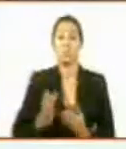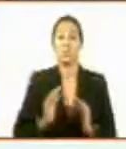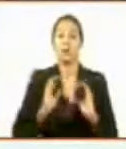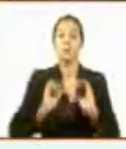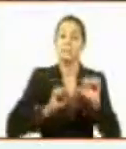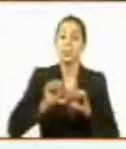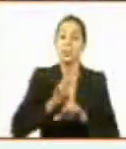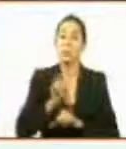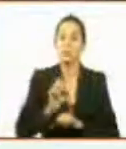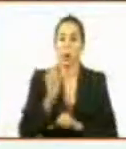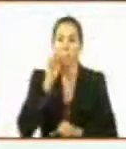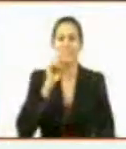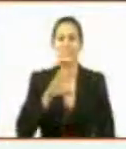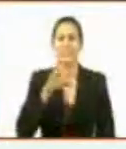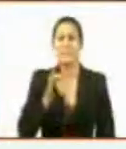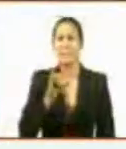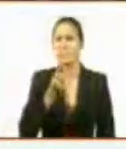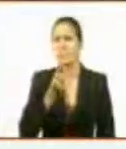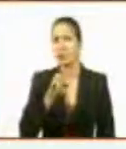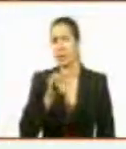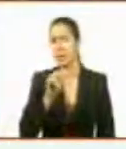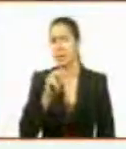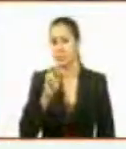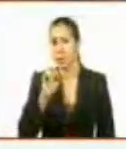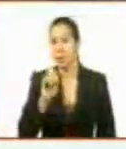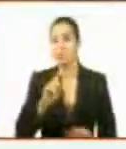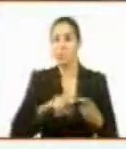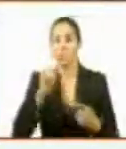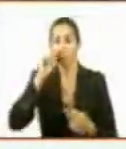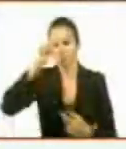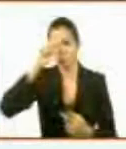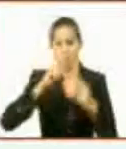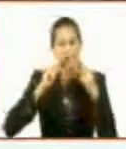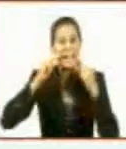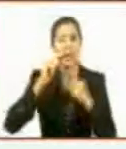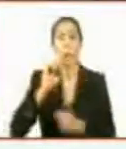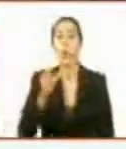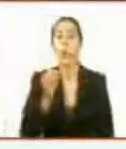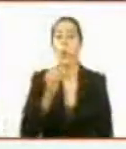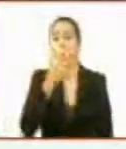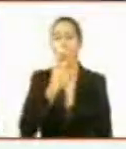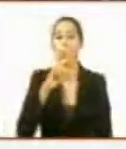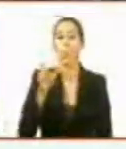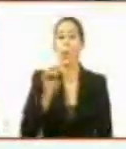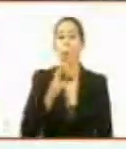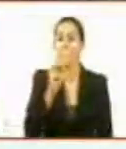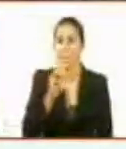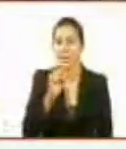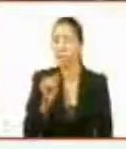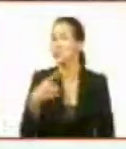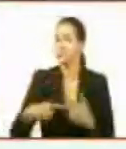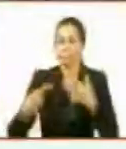Cipriano Castro, y el traidor de Gómez, y los yanquis, el petróleo, y la colonia de 90 años.